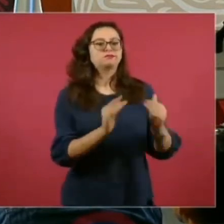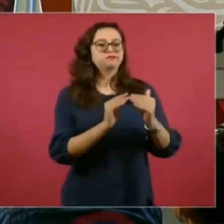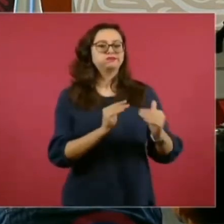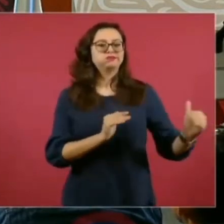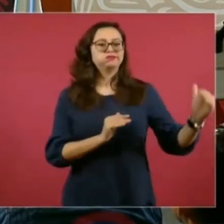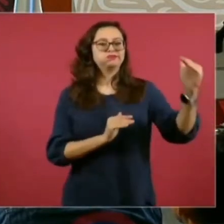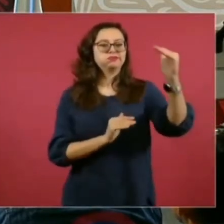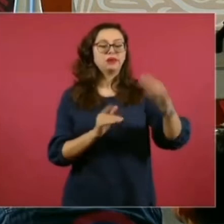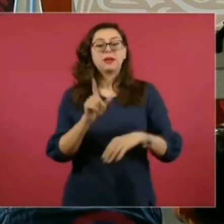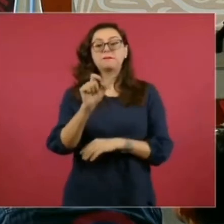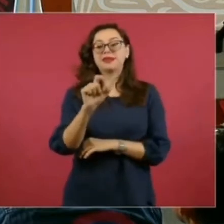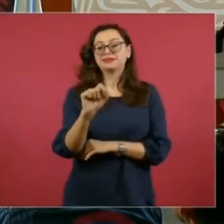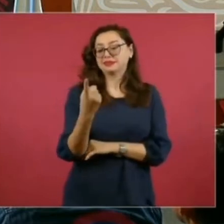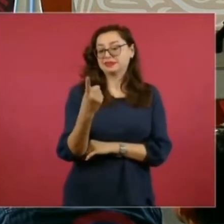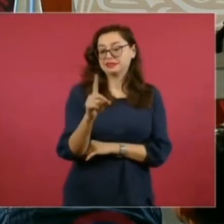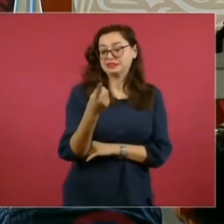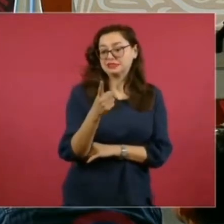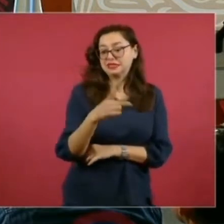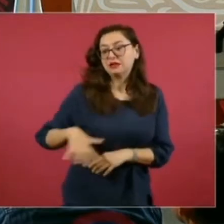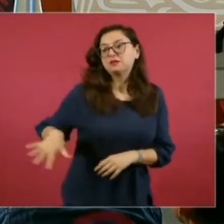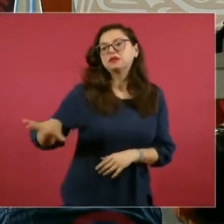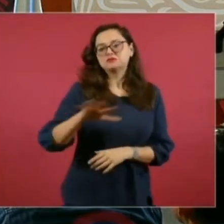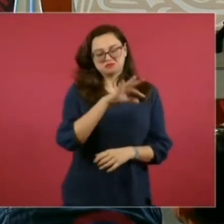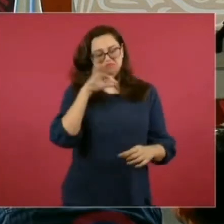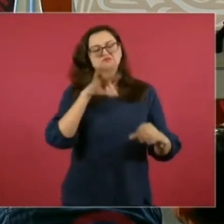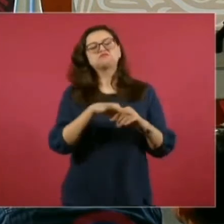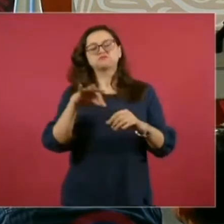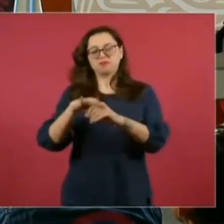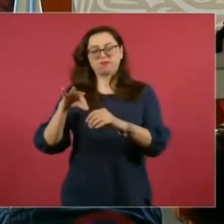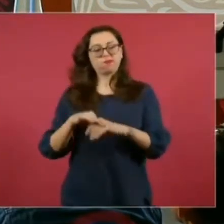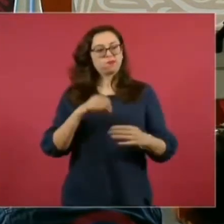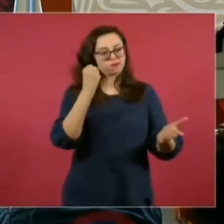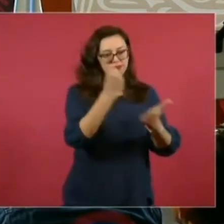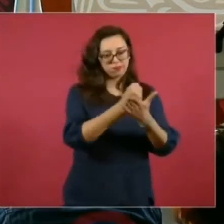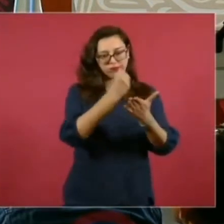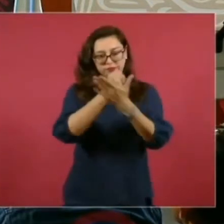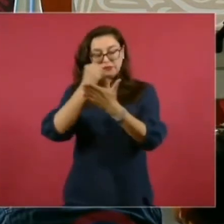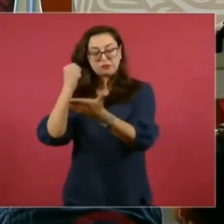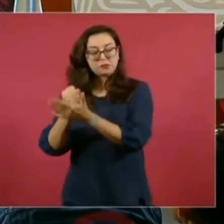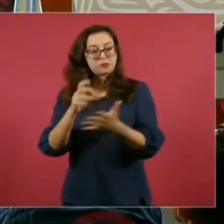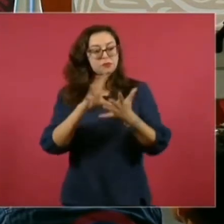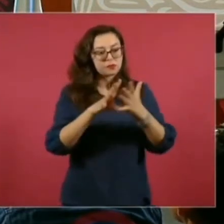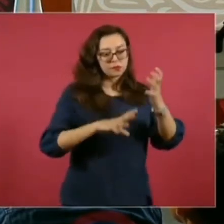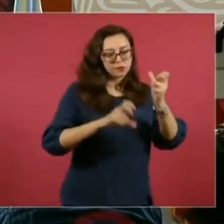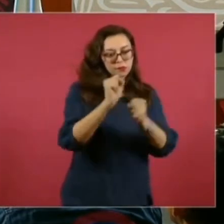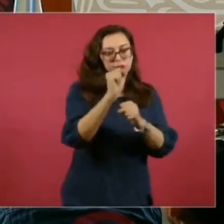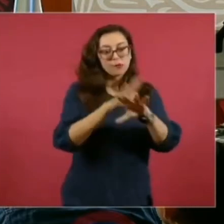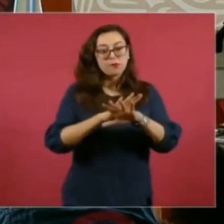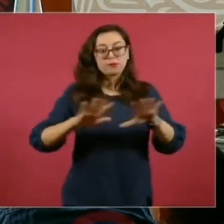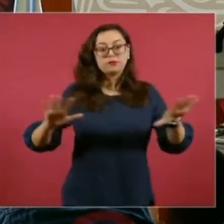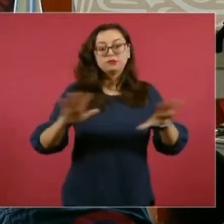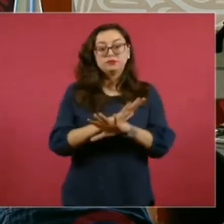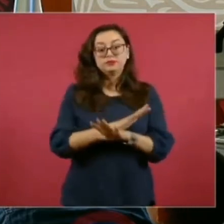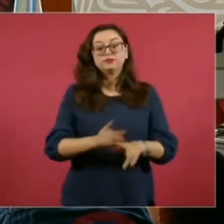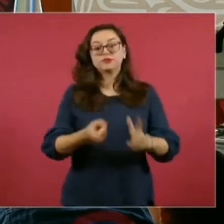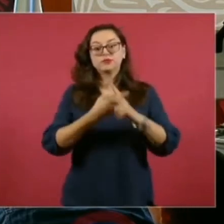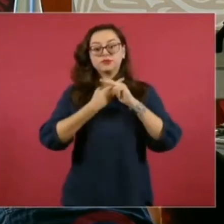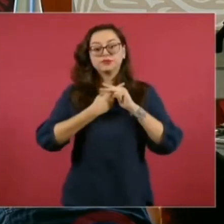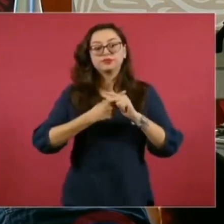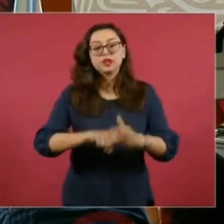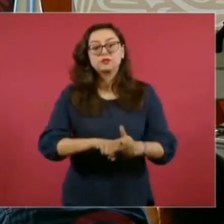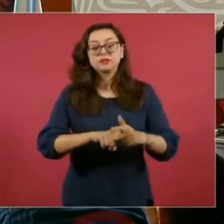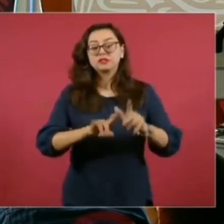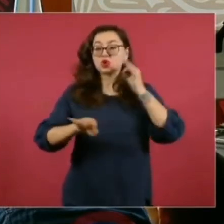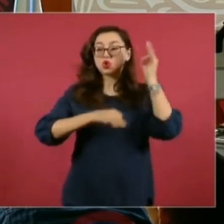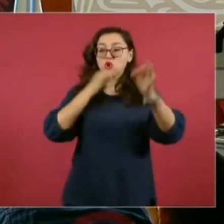la mayoría de los senadores votó a favor de dichas modificaciones constitucionales y a partir de ese momento comenzó una campaña